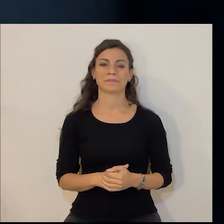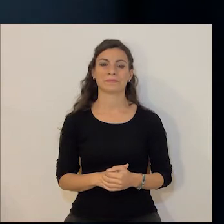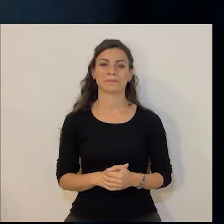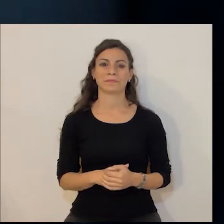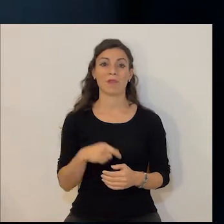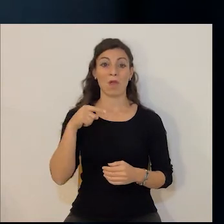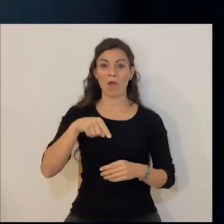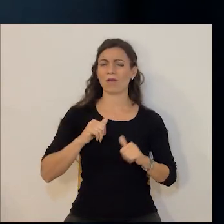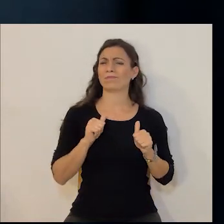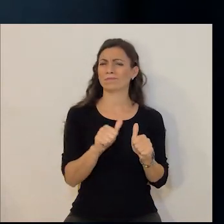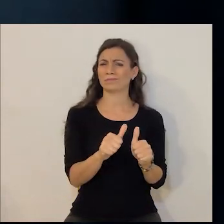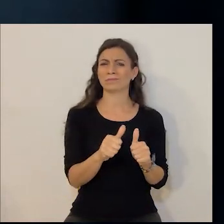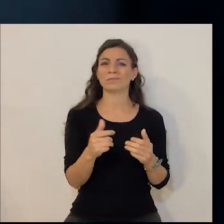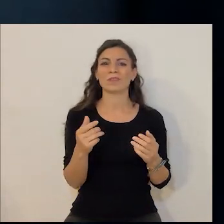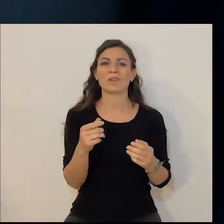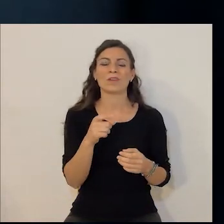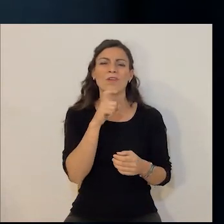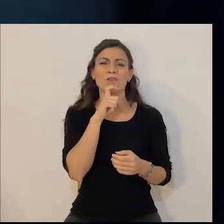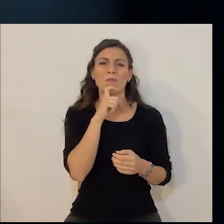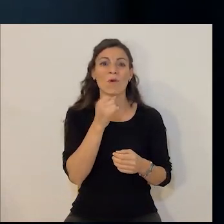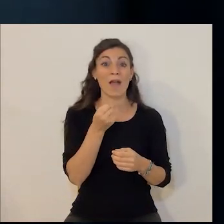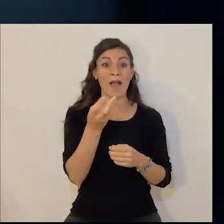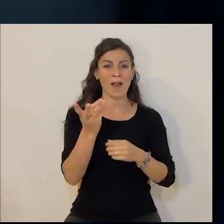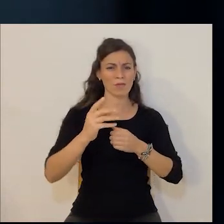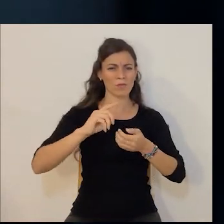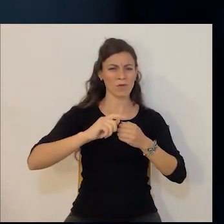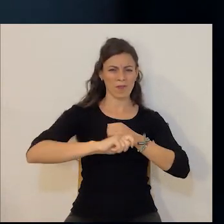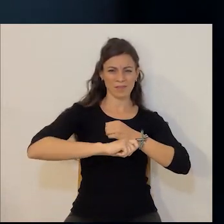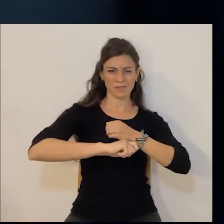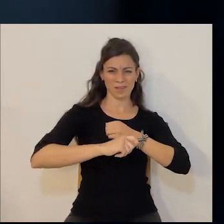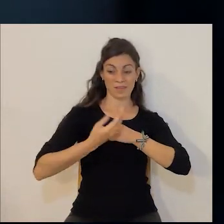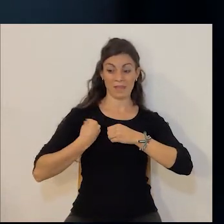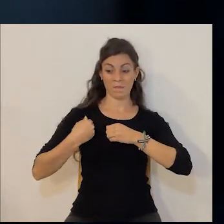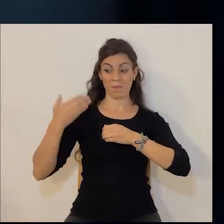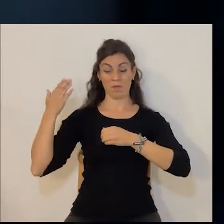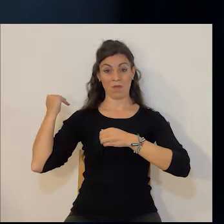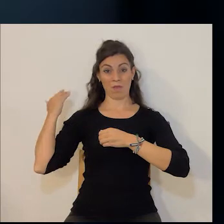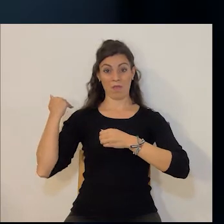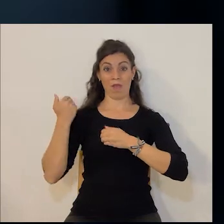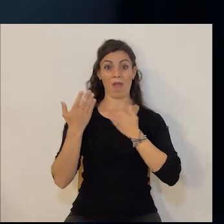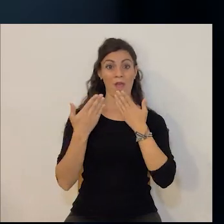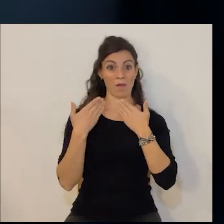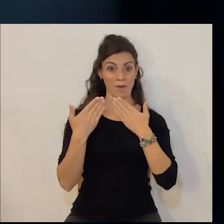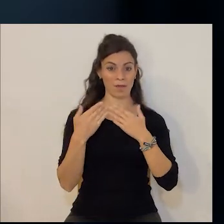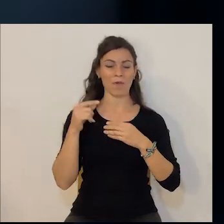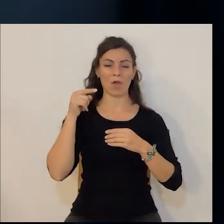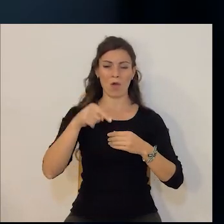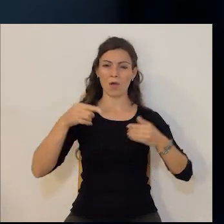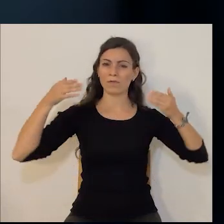Hoy vamos a empezar a concretar algunas estrategias de las que ya hablamos en el primer viernes.